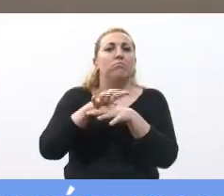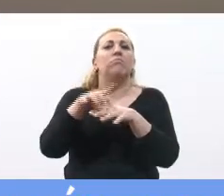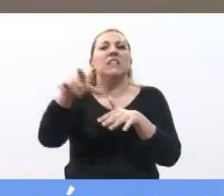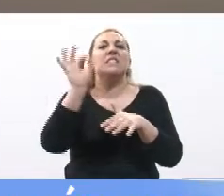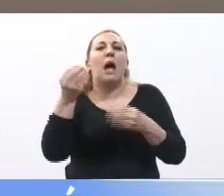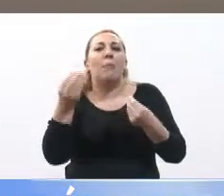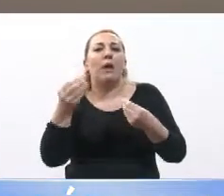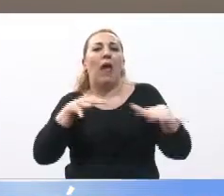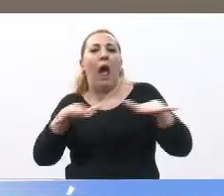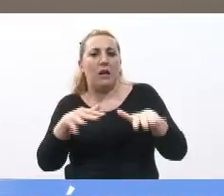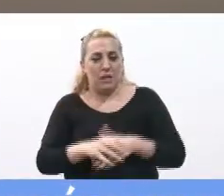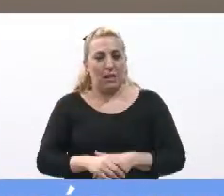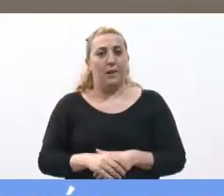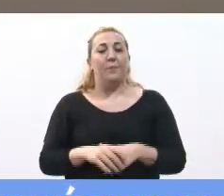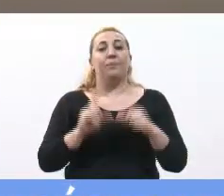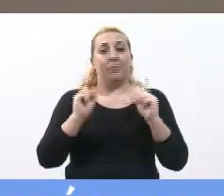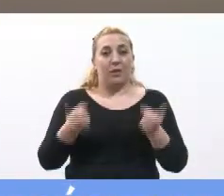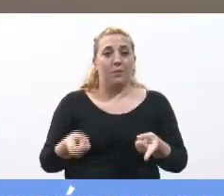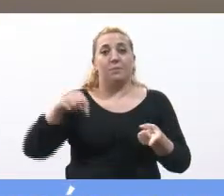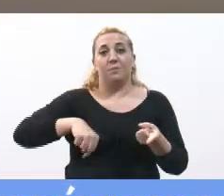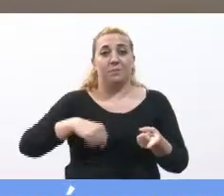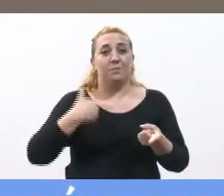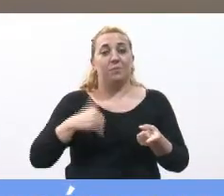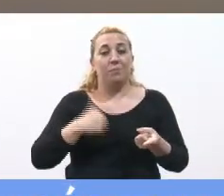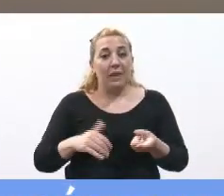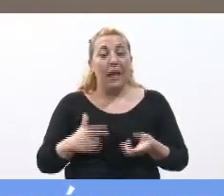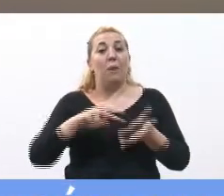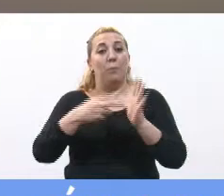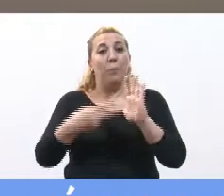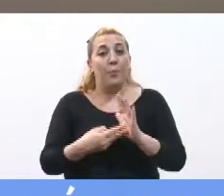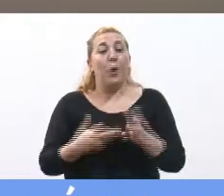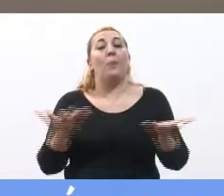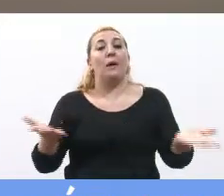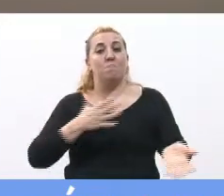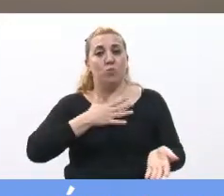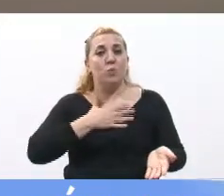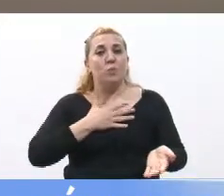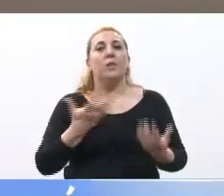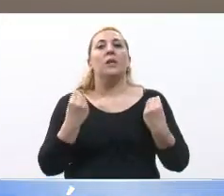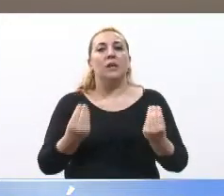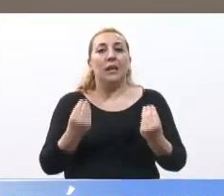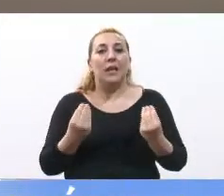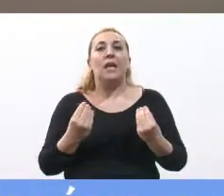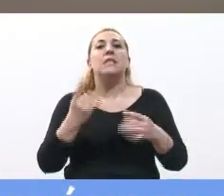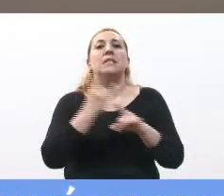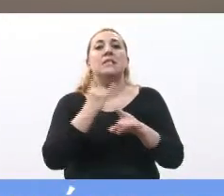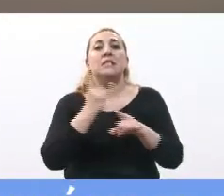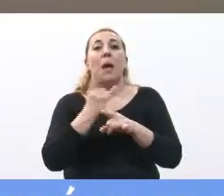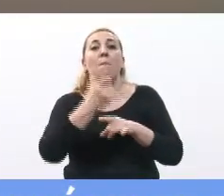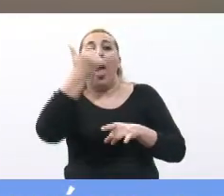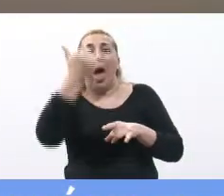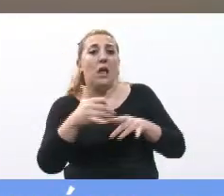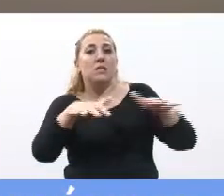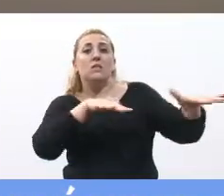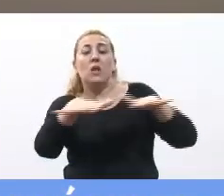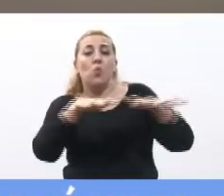hacer. La problemática ambiental en la Argentina, lamentablemente, muchas veces se visibiliza cuando ocurren hechos